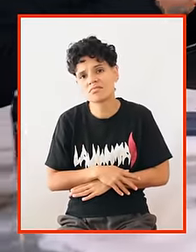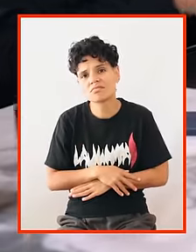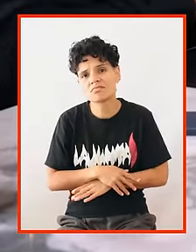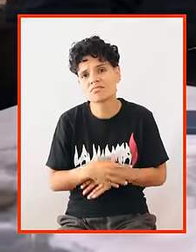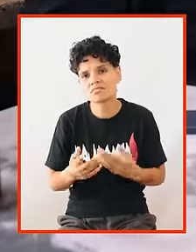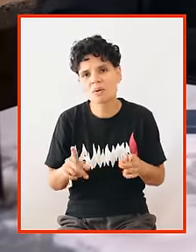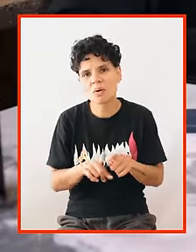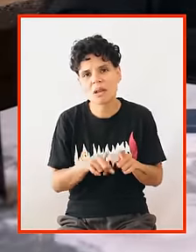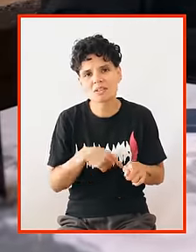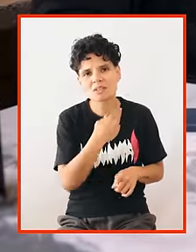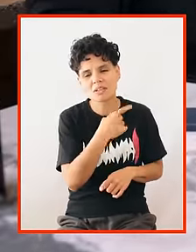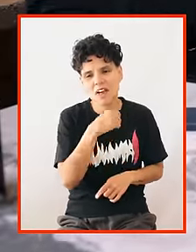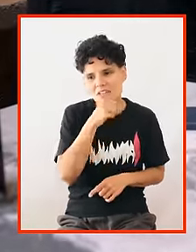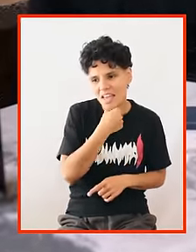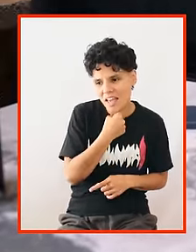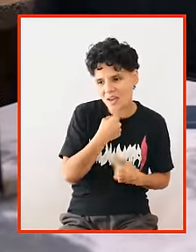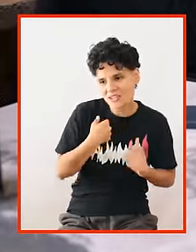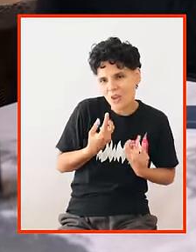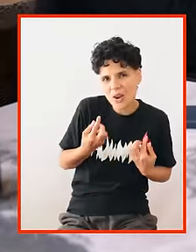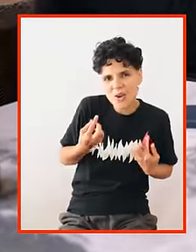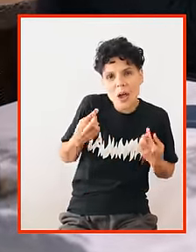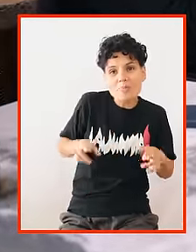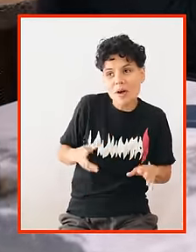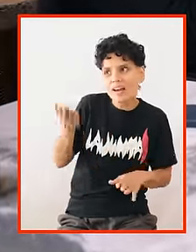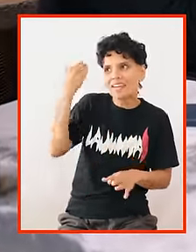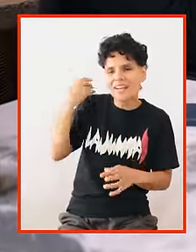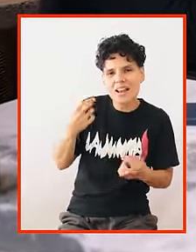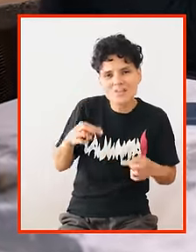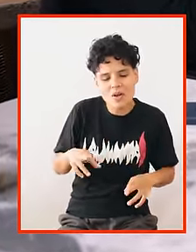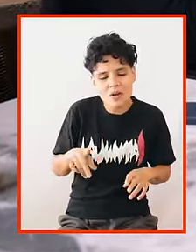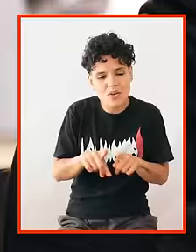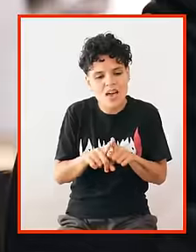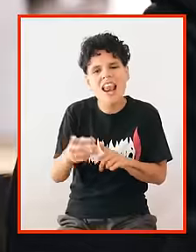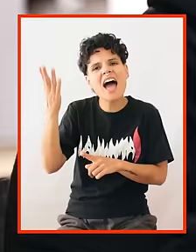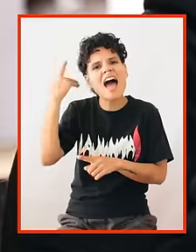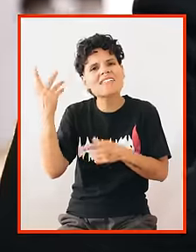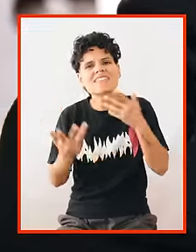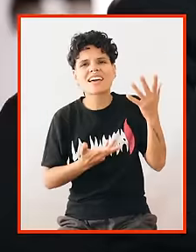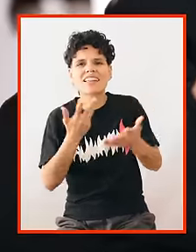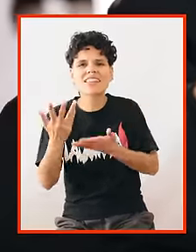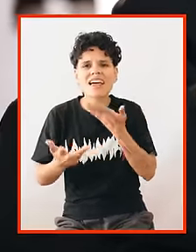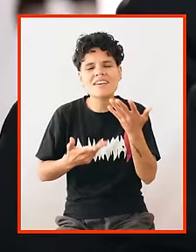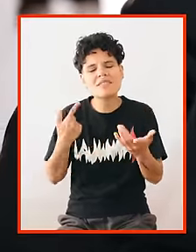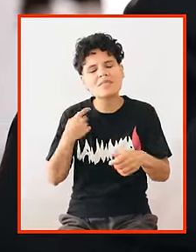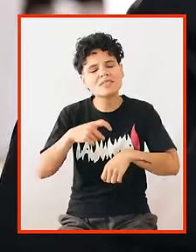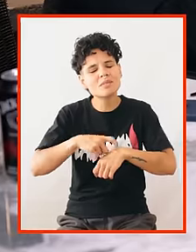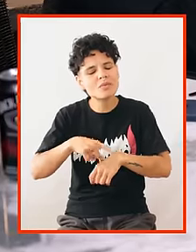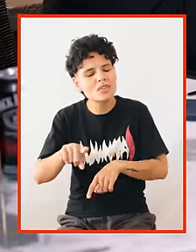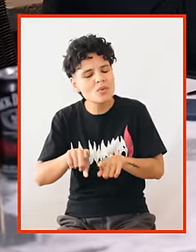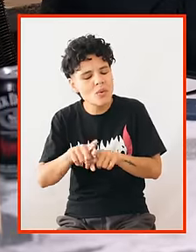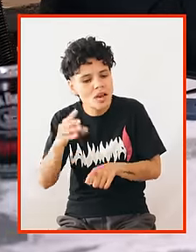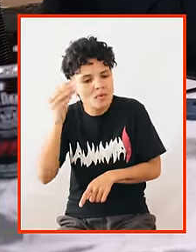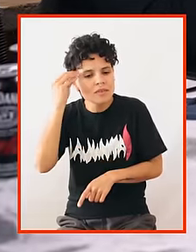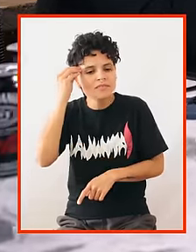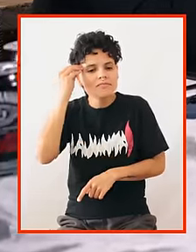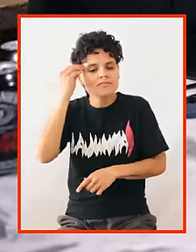los amigos, ¿cachai? Y esa época era como irnos todos cantando, era como un momento como vitlesco, ¿no? De